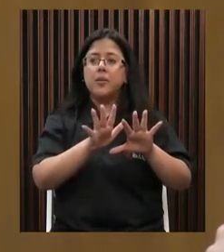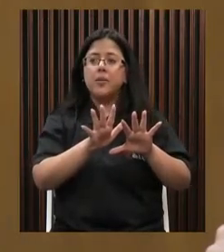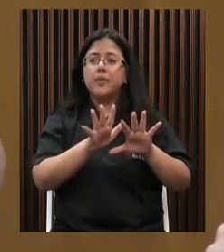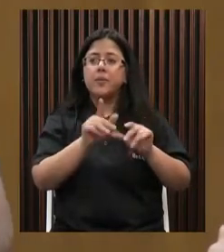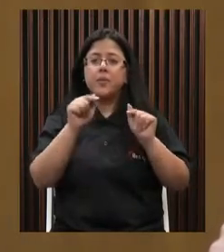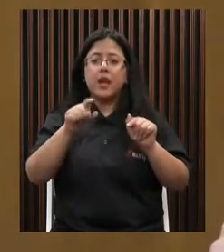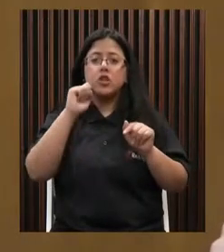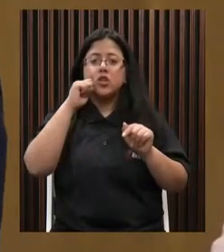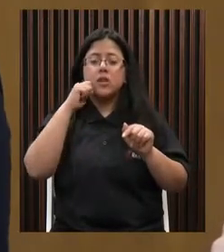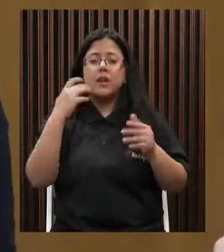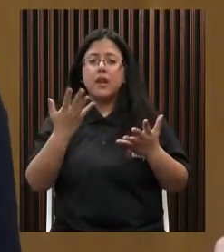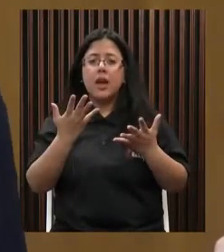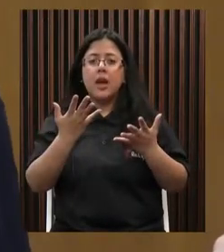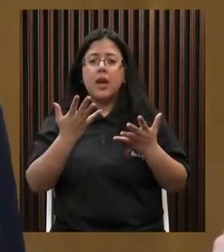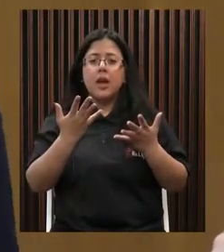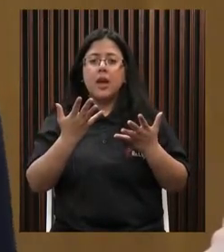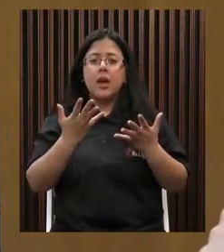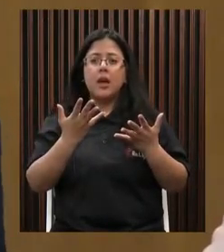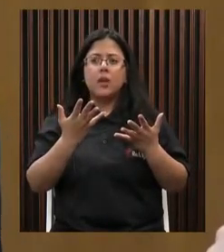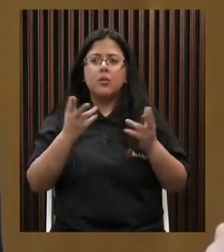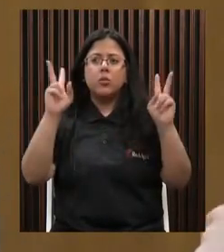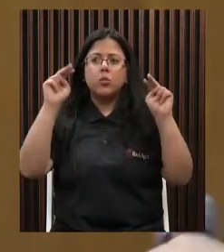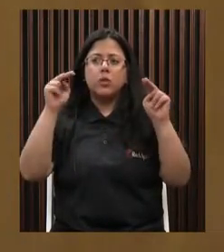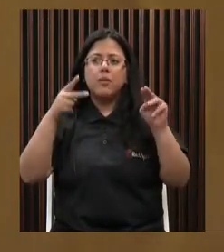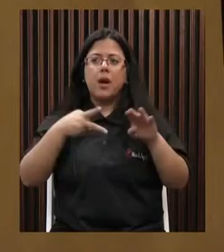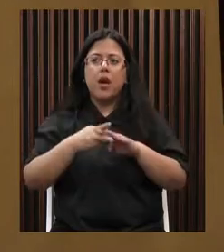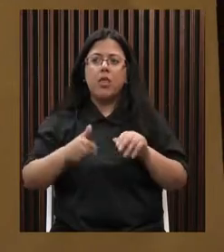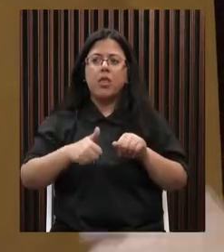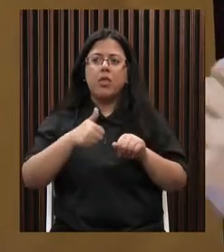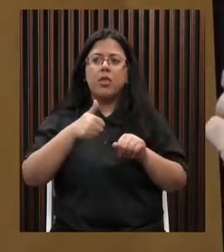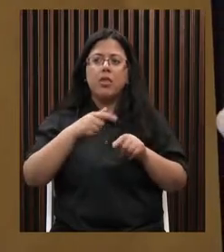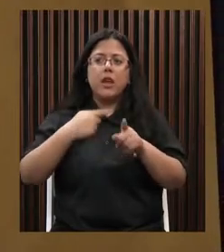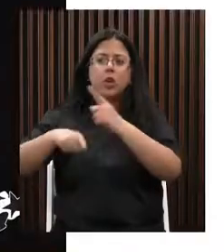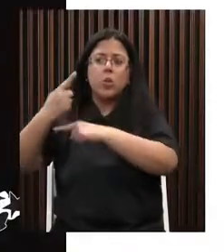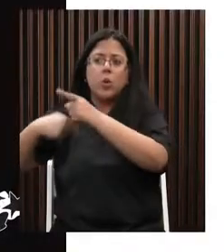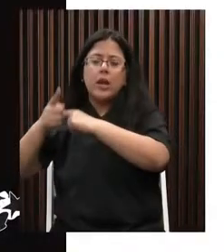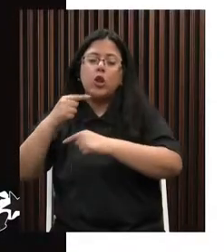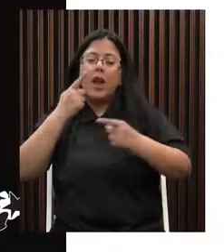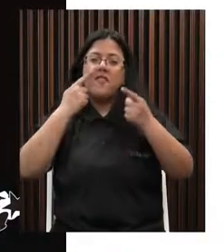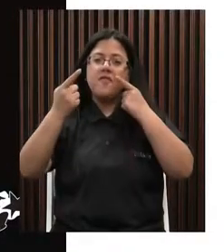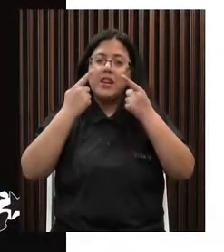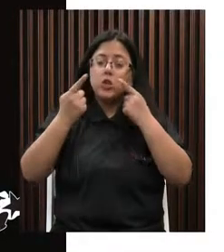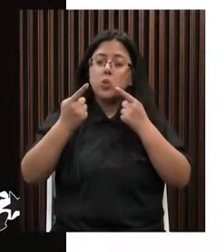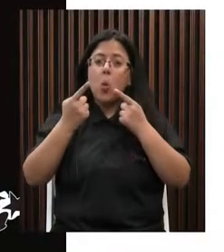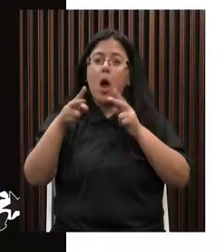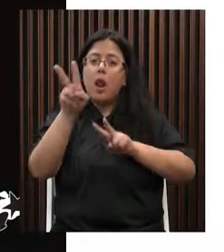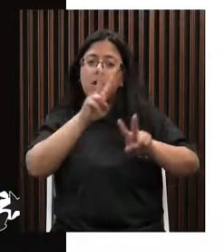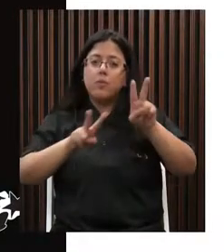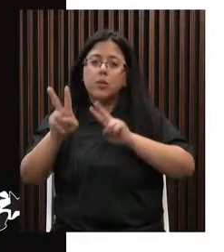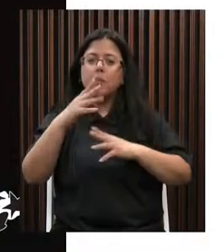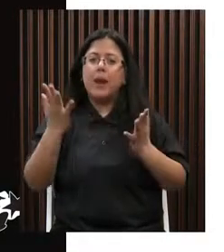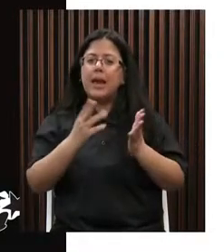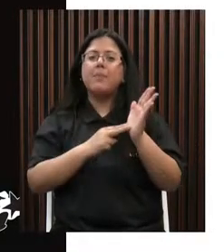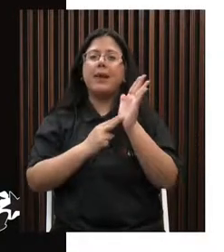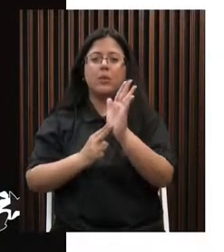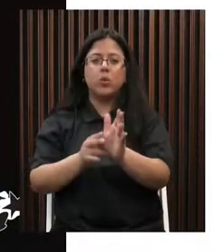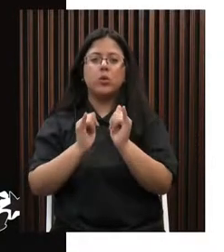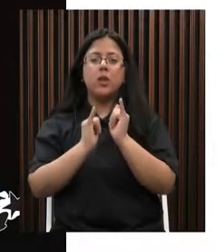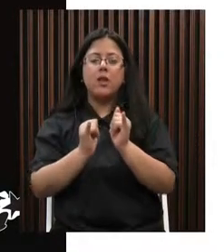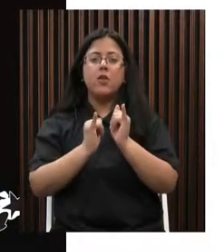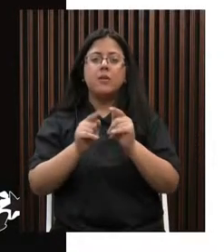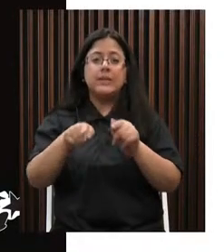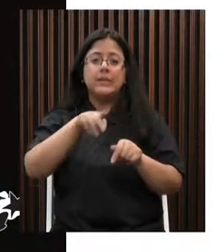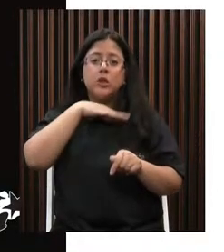es un pionero, ¿cierto?, es un director que muestra esto y es una historia visual de presentar la información que